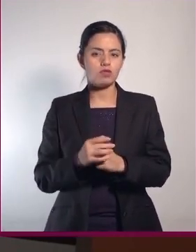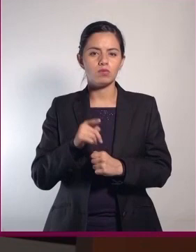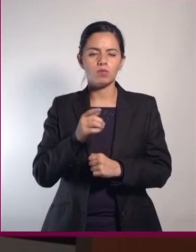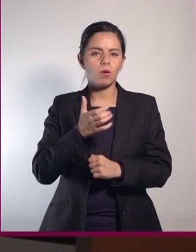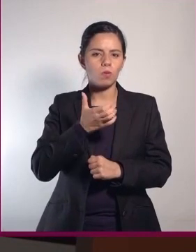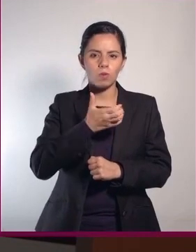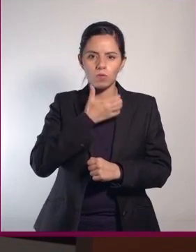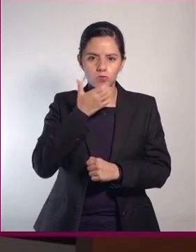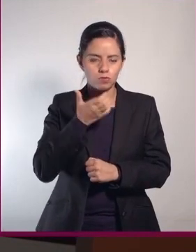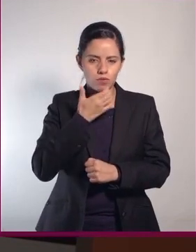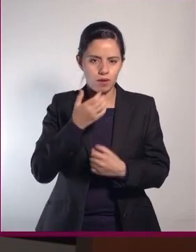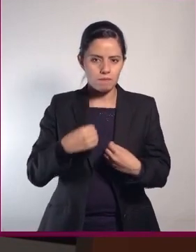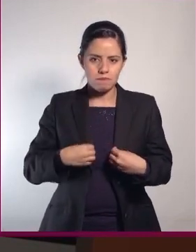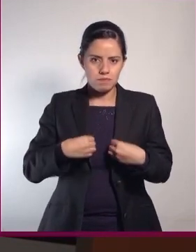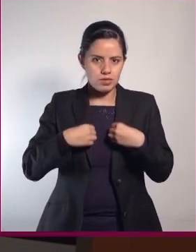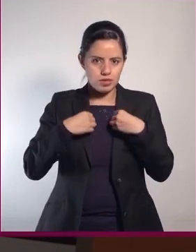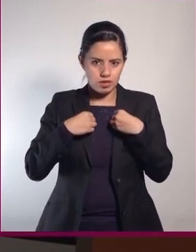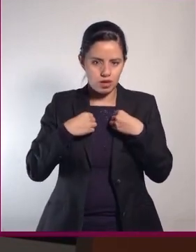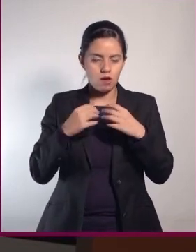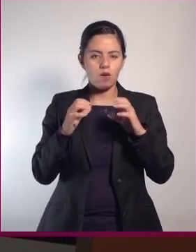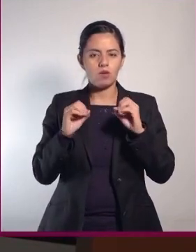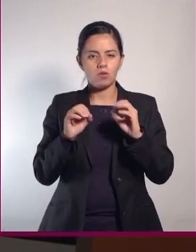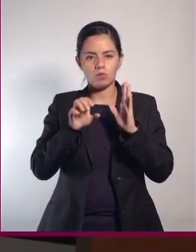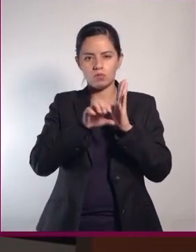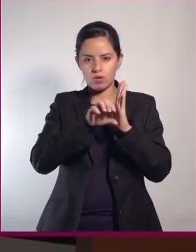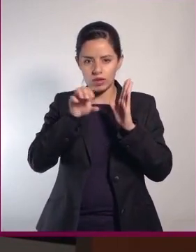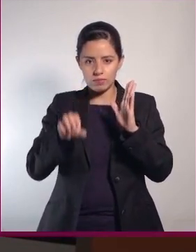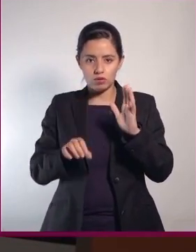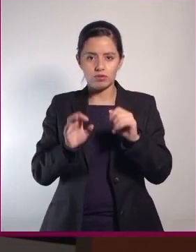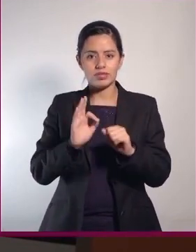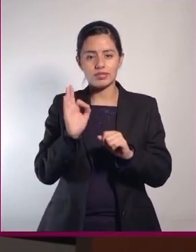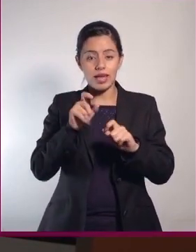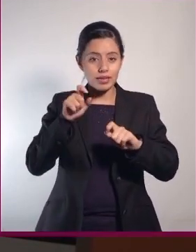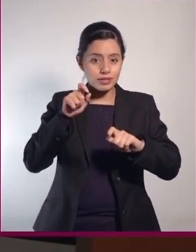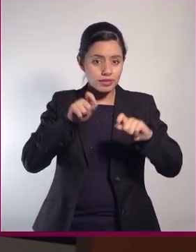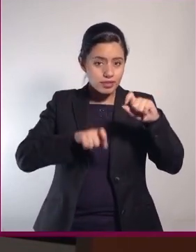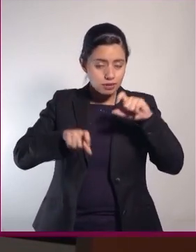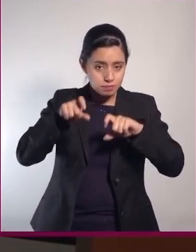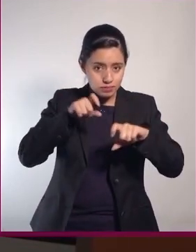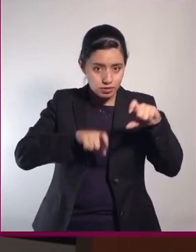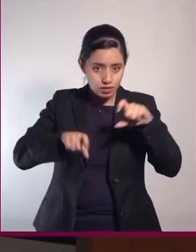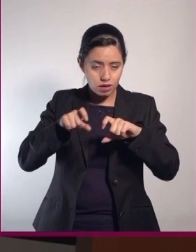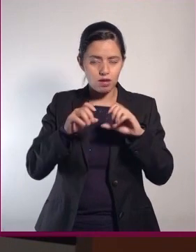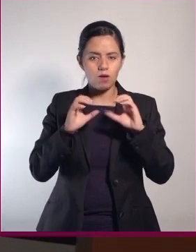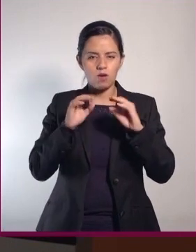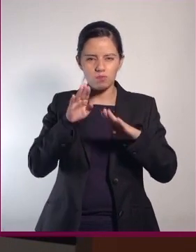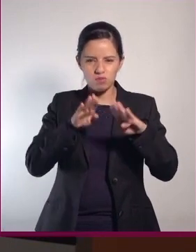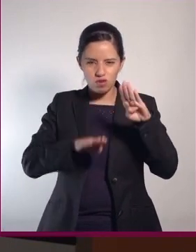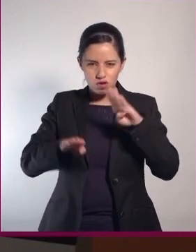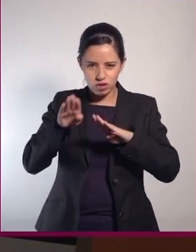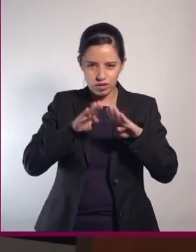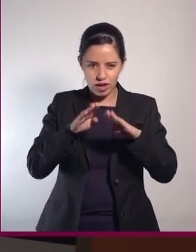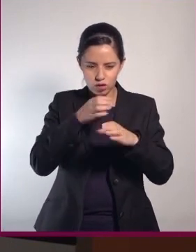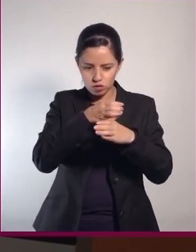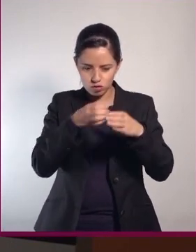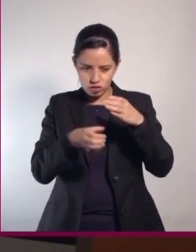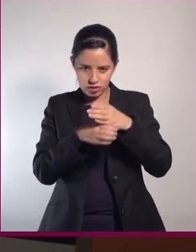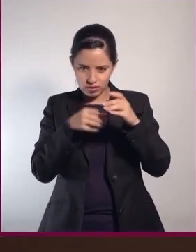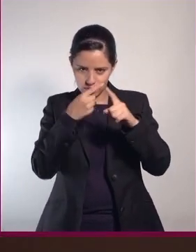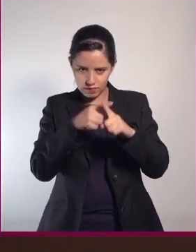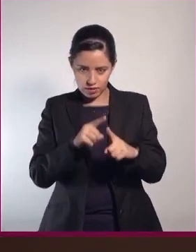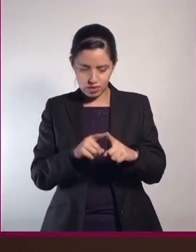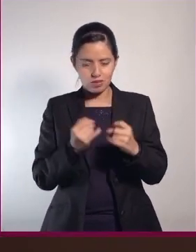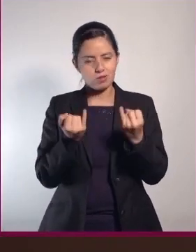hábitos de nuestra vida, a exposición a ciertas sustancias químicas, físicas o biológicas, y también los factores